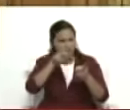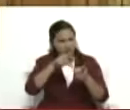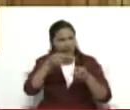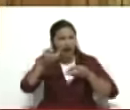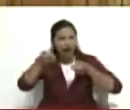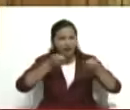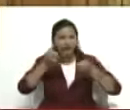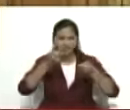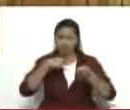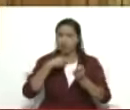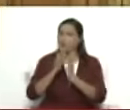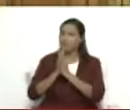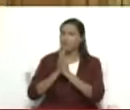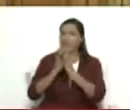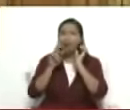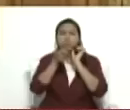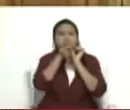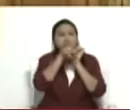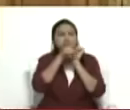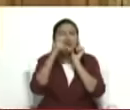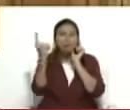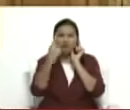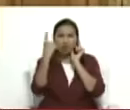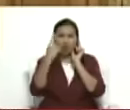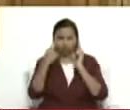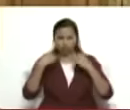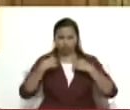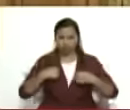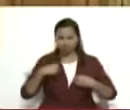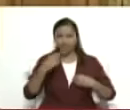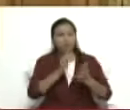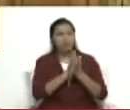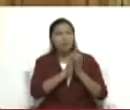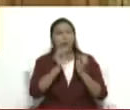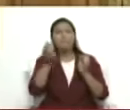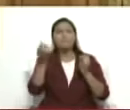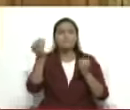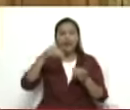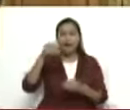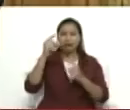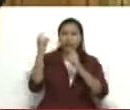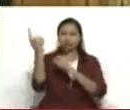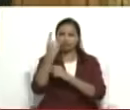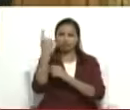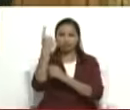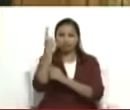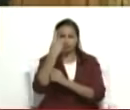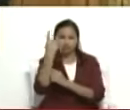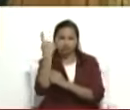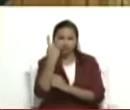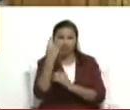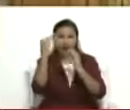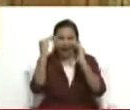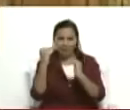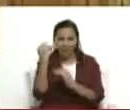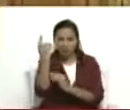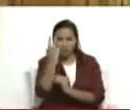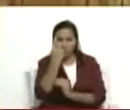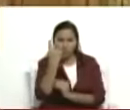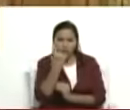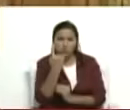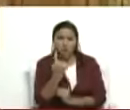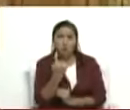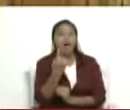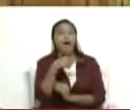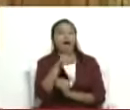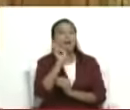más que pudiera. Pedí y iba un camión. Y al frente de ese camión, o montado sobre ese camión, estaba